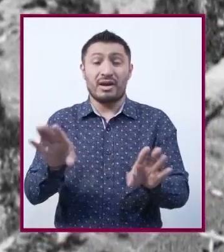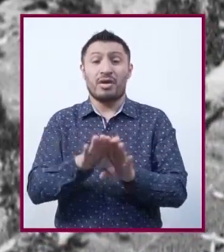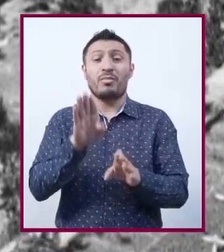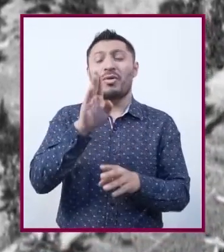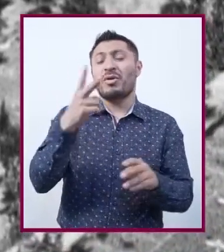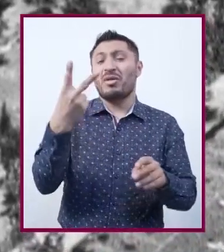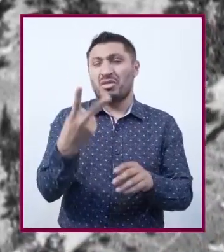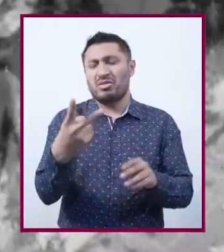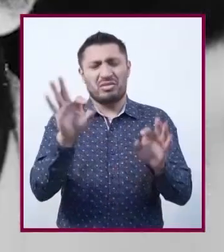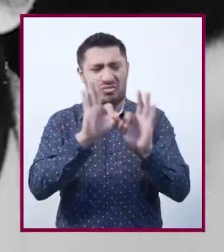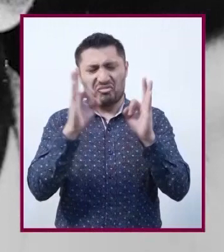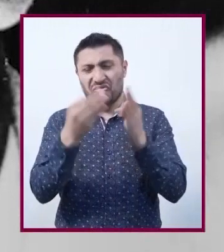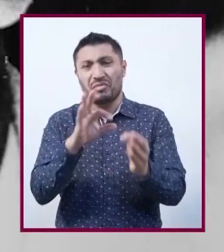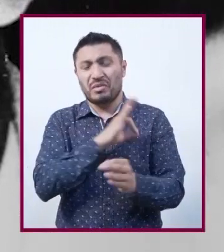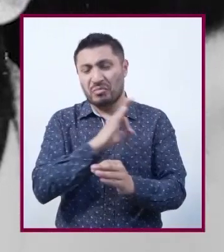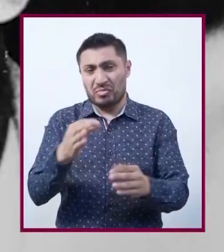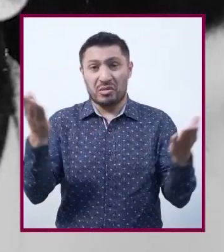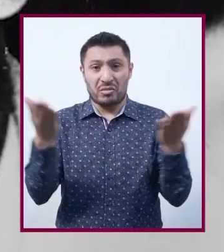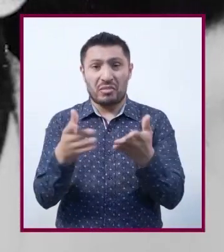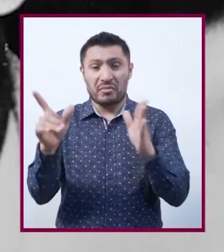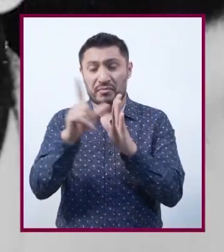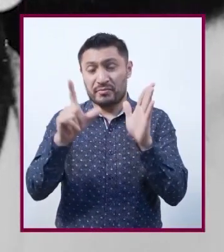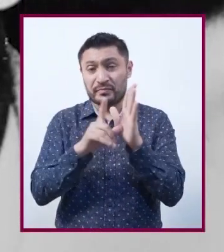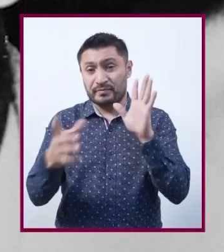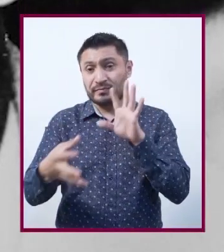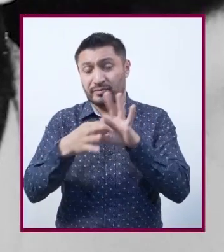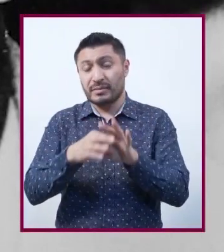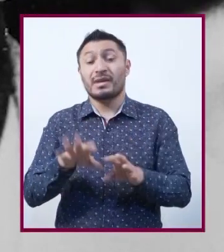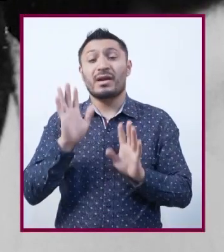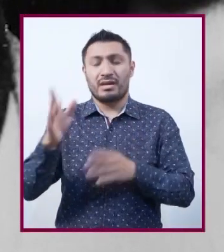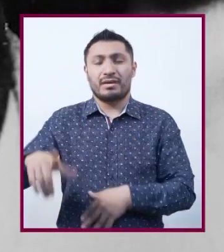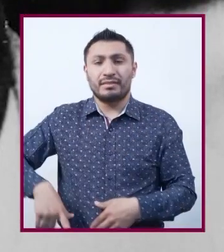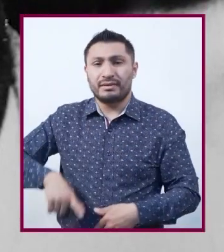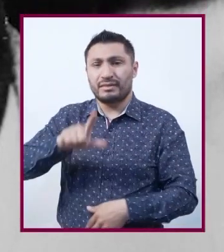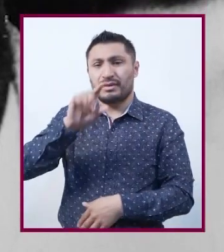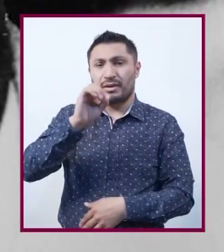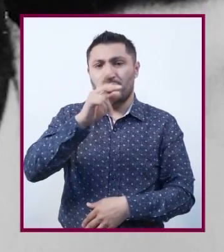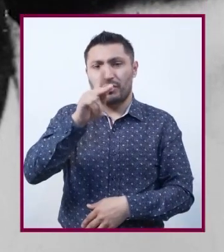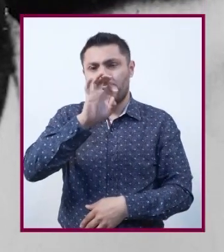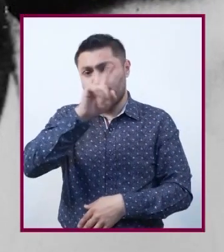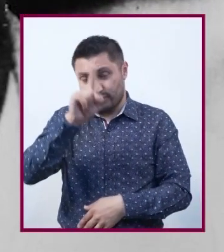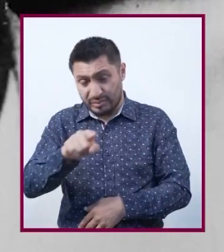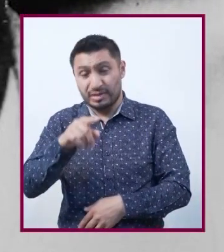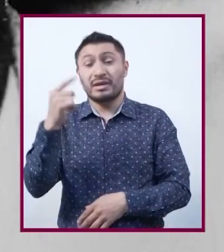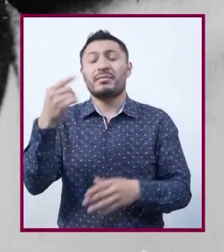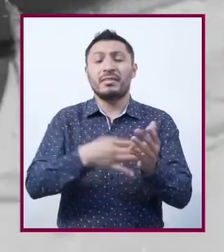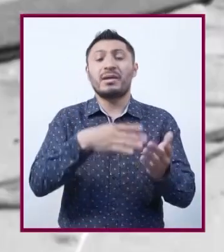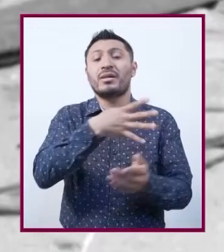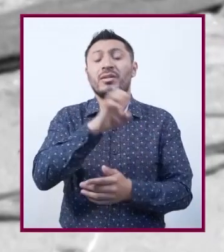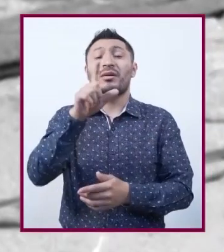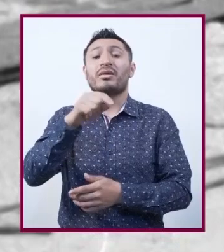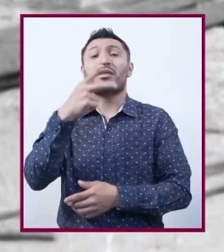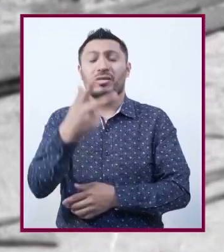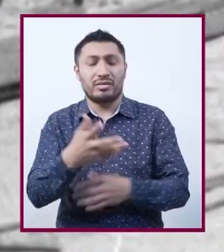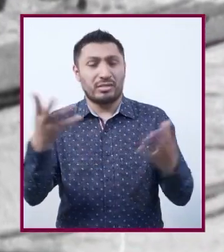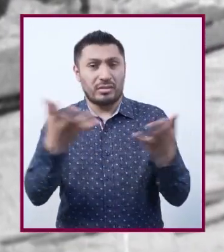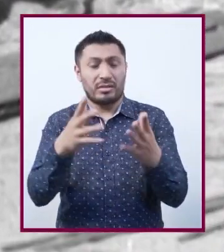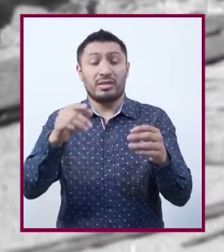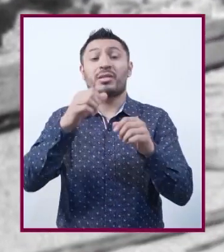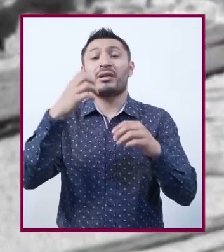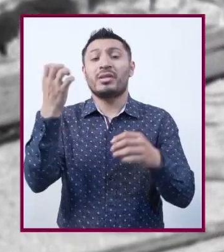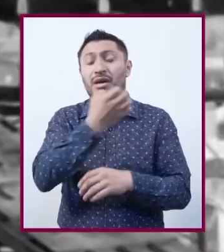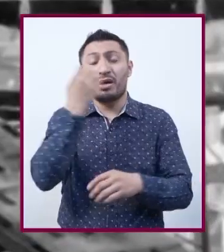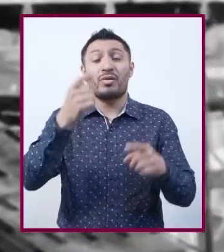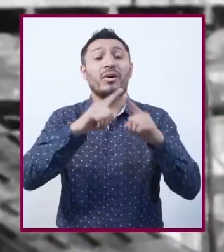bivalente. Ya en el sexenio de López Portillo, durante 1978, se creó otra